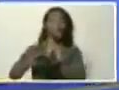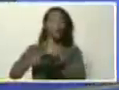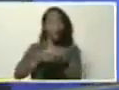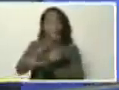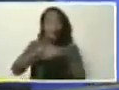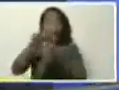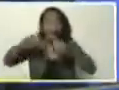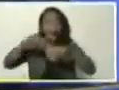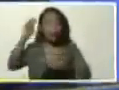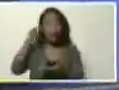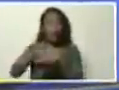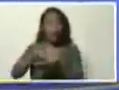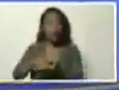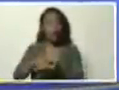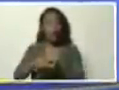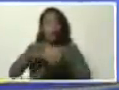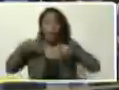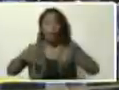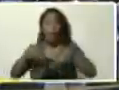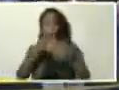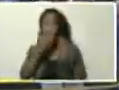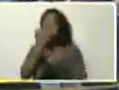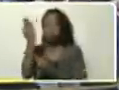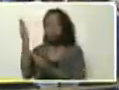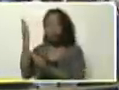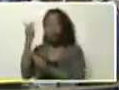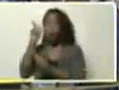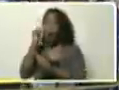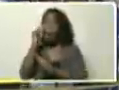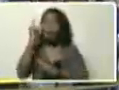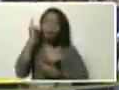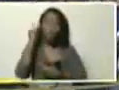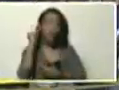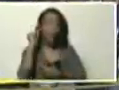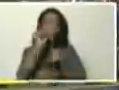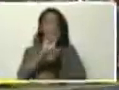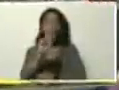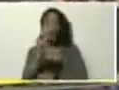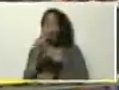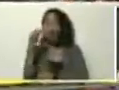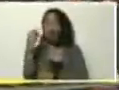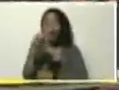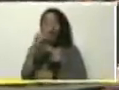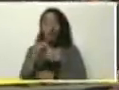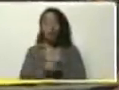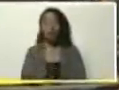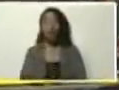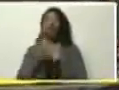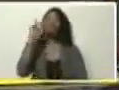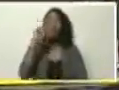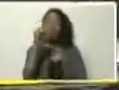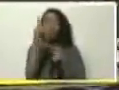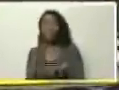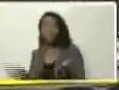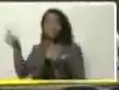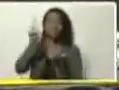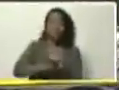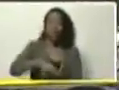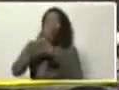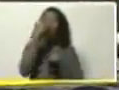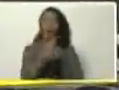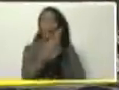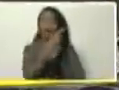Miranda. Y estos hombres y mujeres, el 21 de noviembre, también ratificaron su